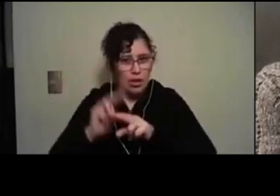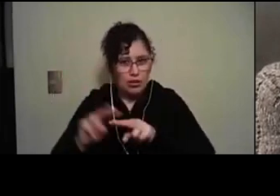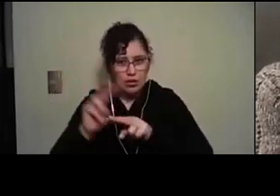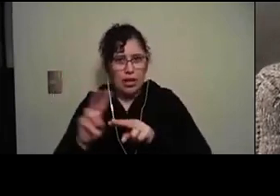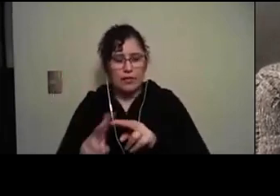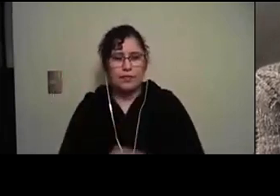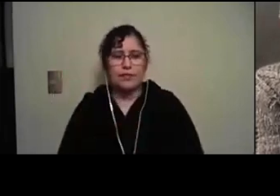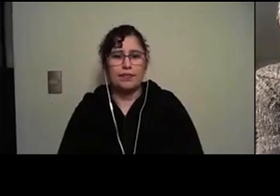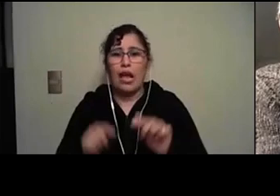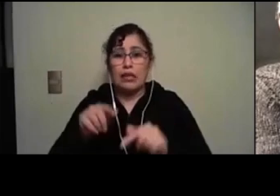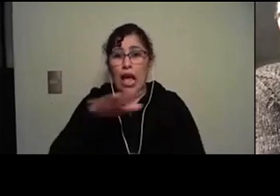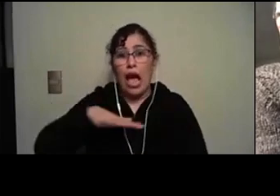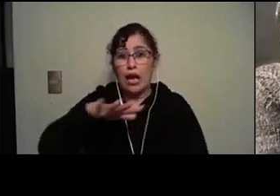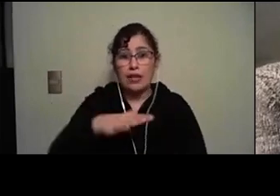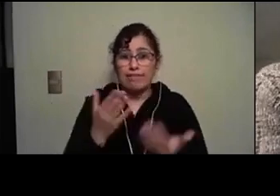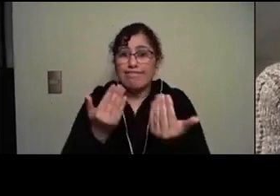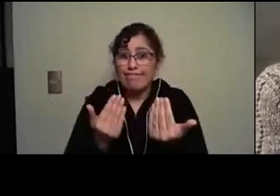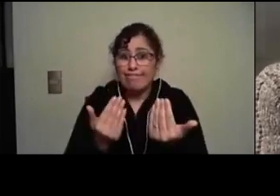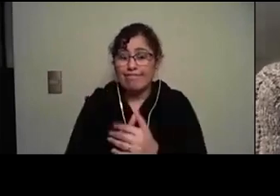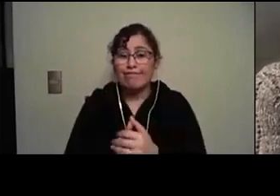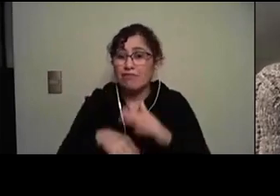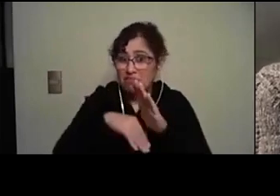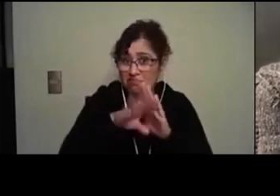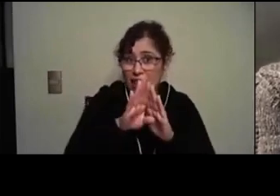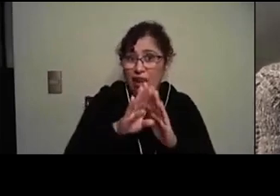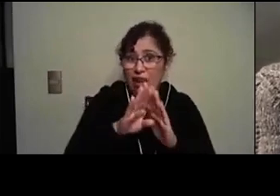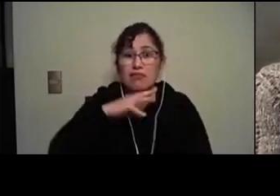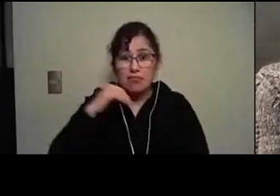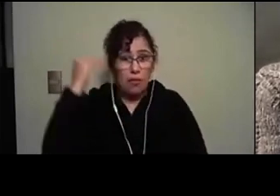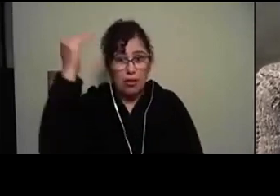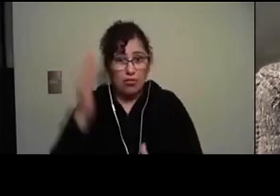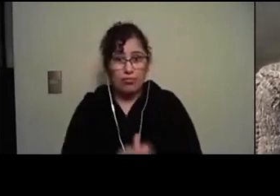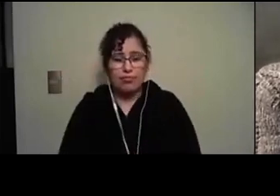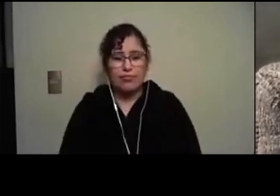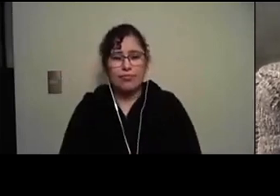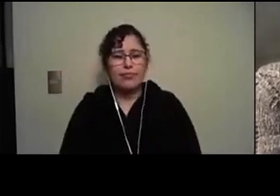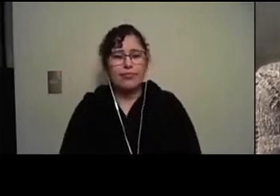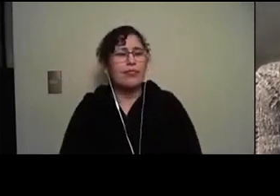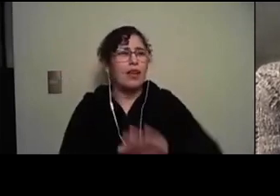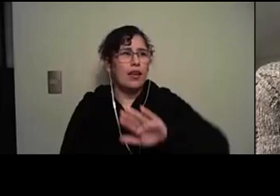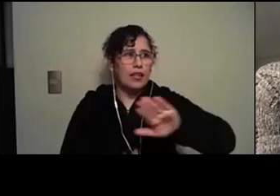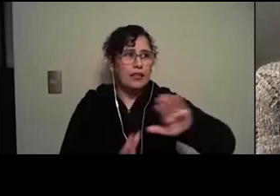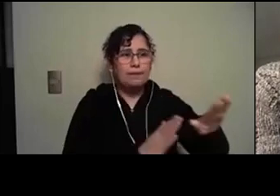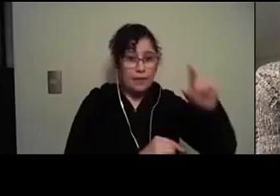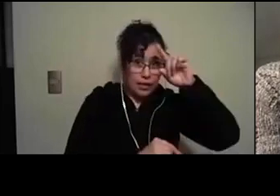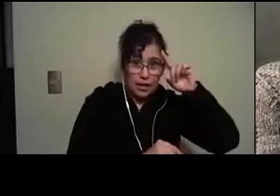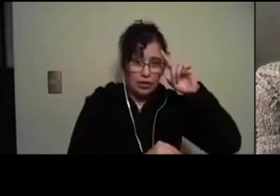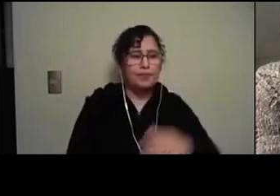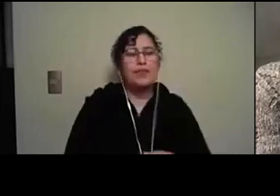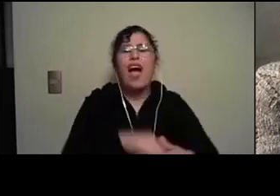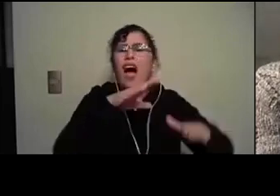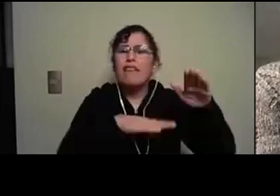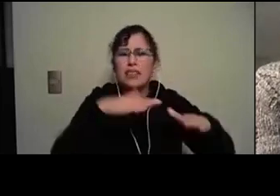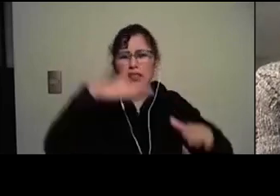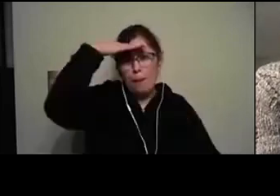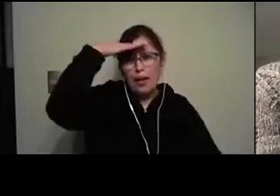necesaria y ya lo es desde ahora en el abordaje. Profe, muchas veces ¿Ya? también aparte del tema de la experiencia de la